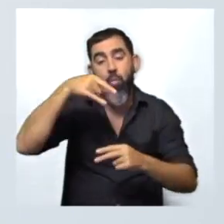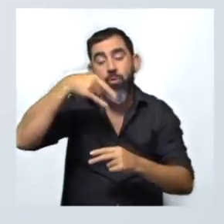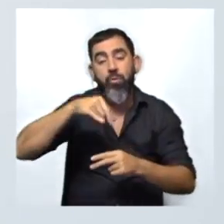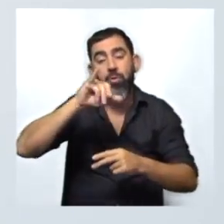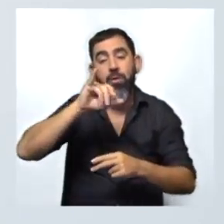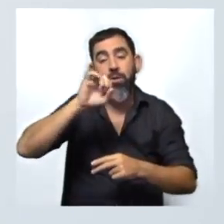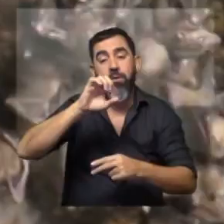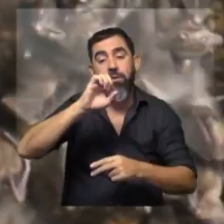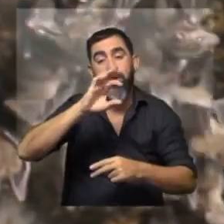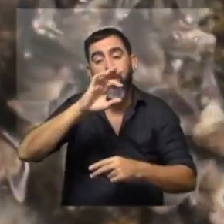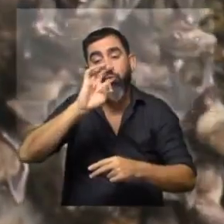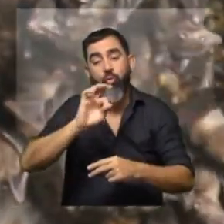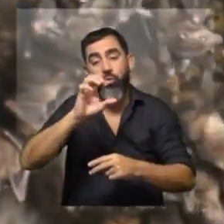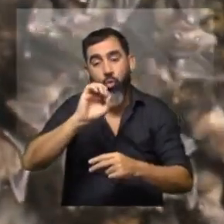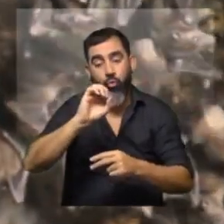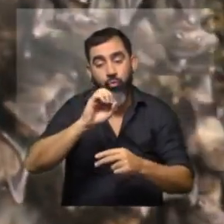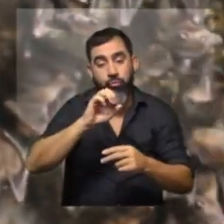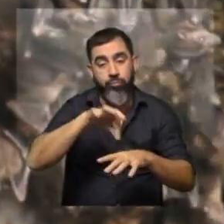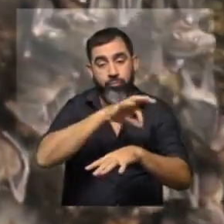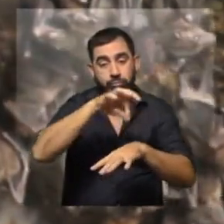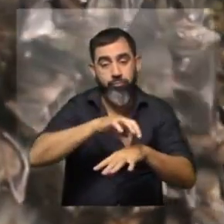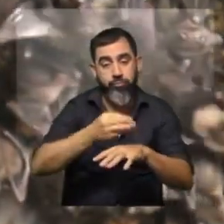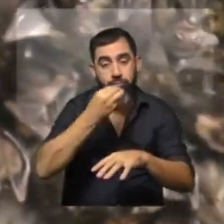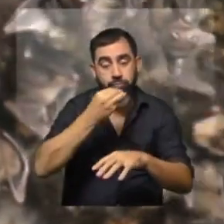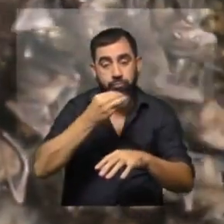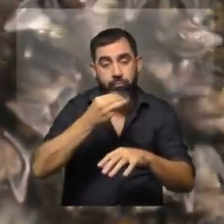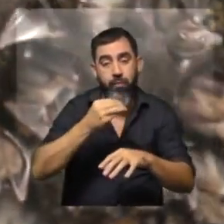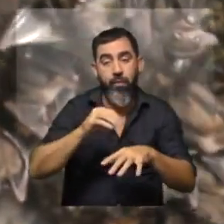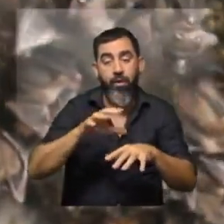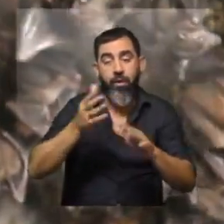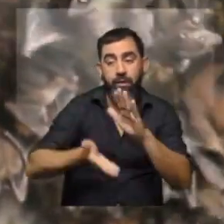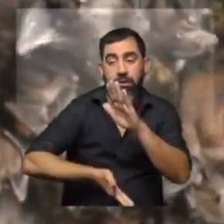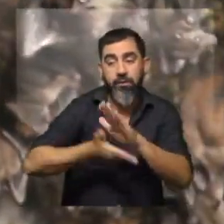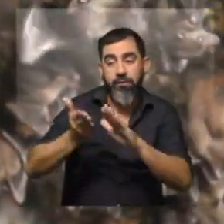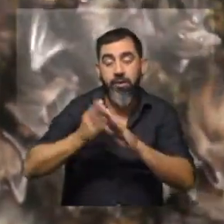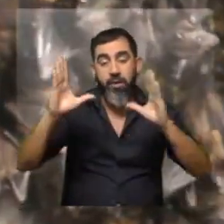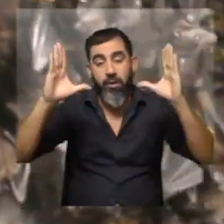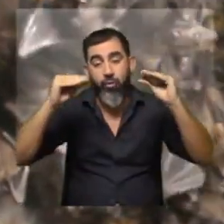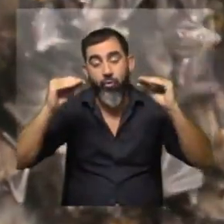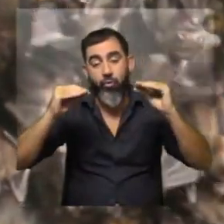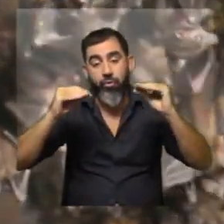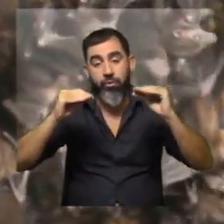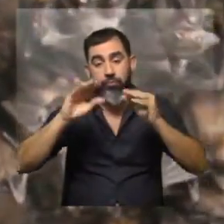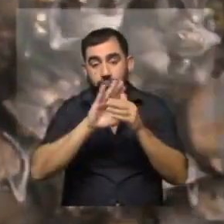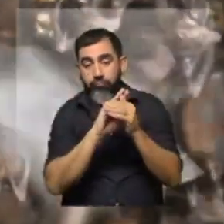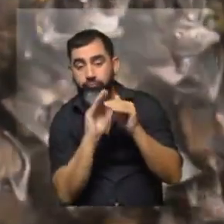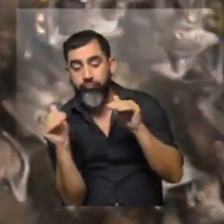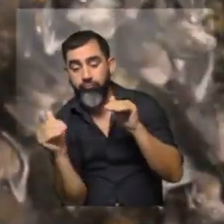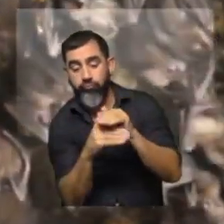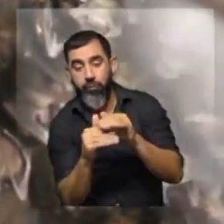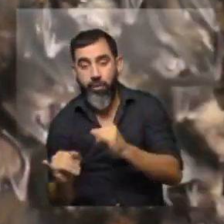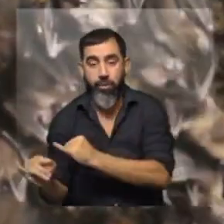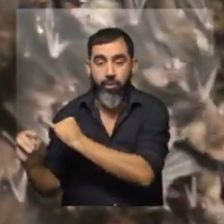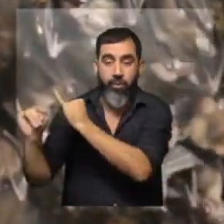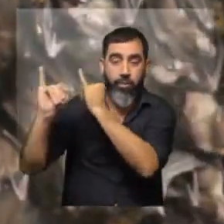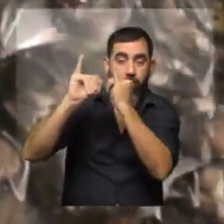viven en grandes colonias. Esos van a salir de noche, van a utilizar ese refugio durante el